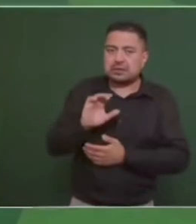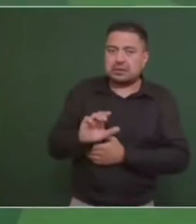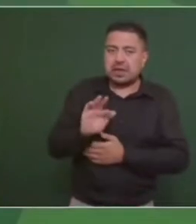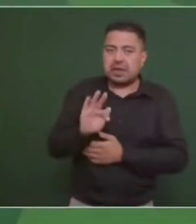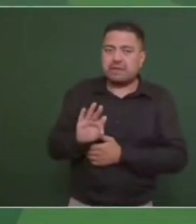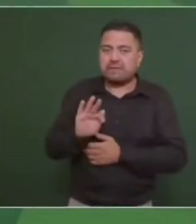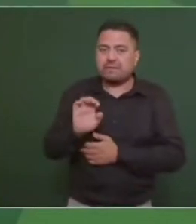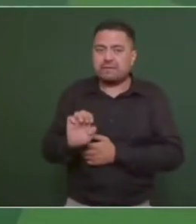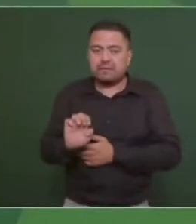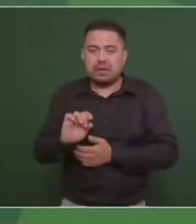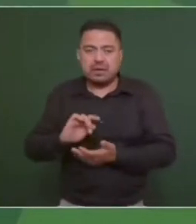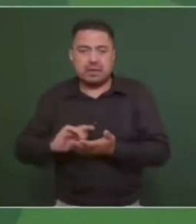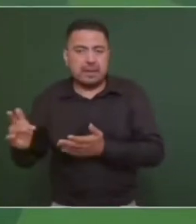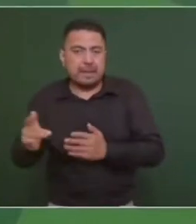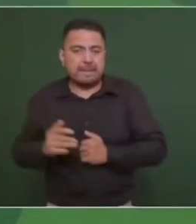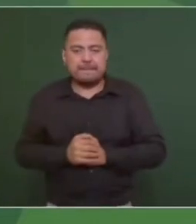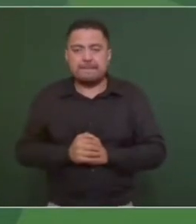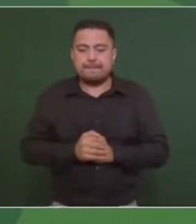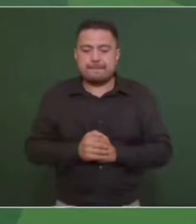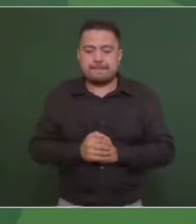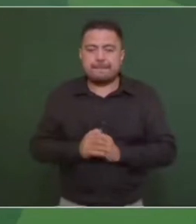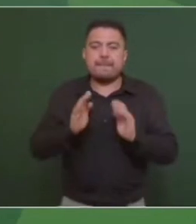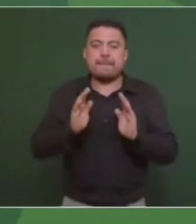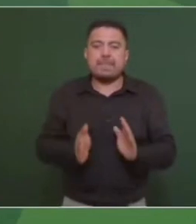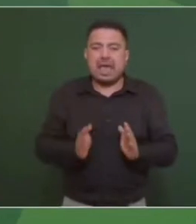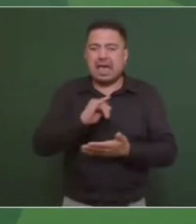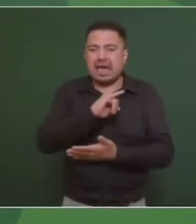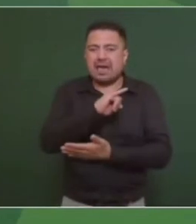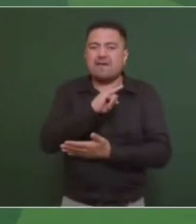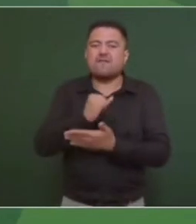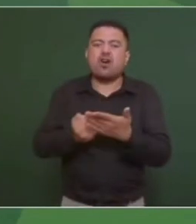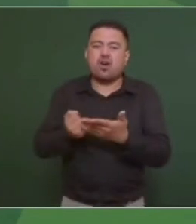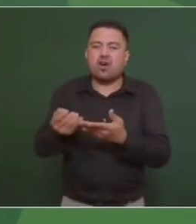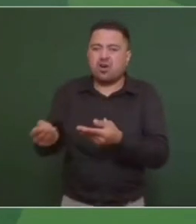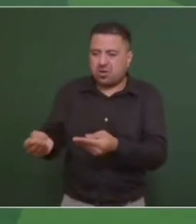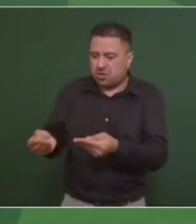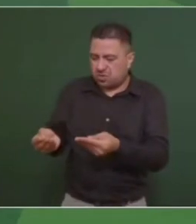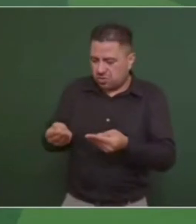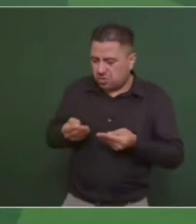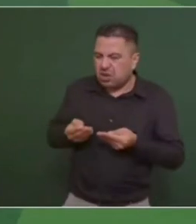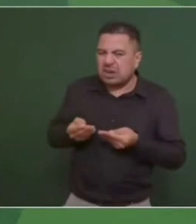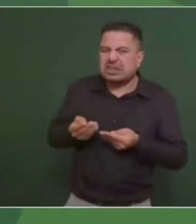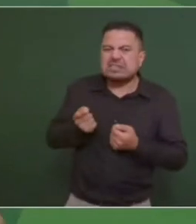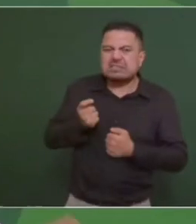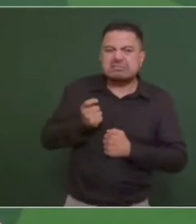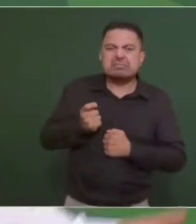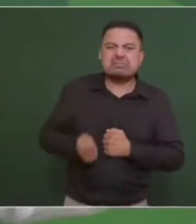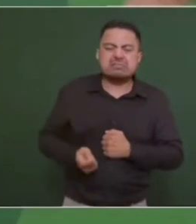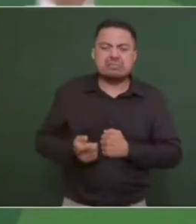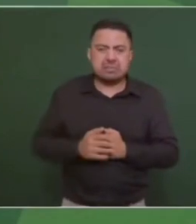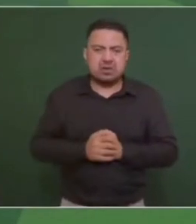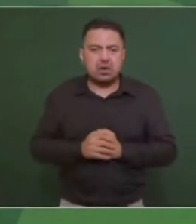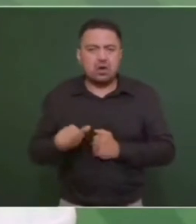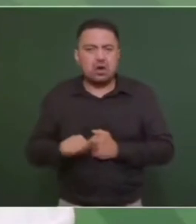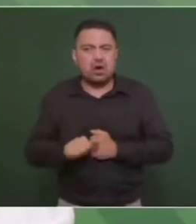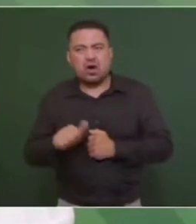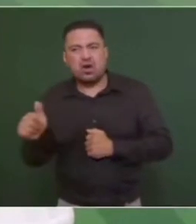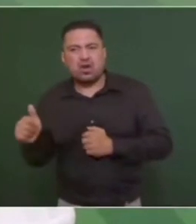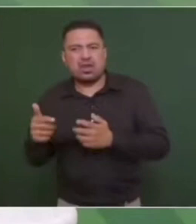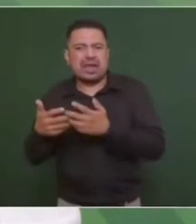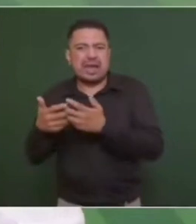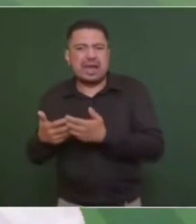Electricidad y ya el informe que tengo es que con otras